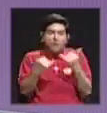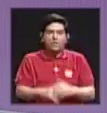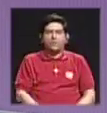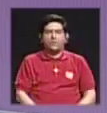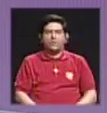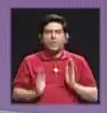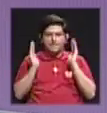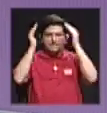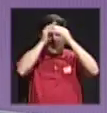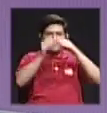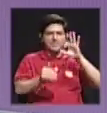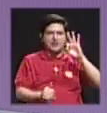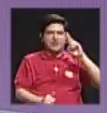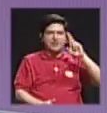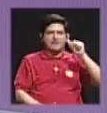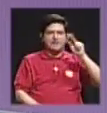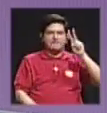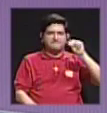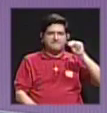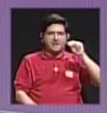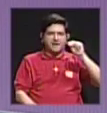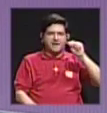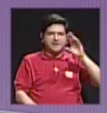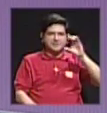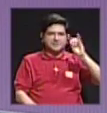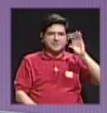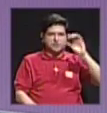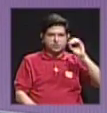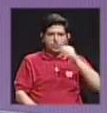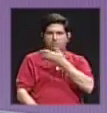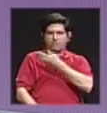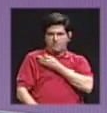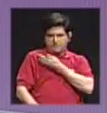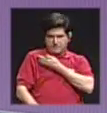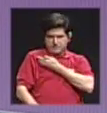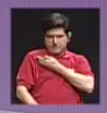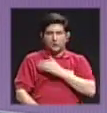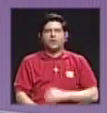de Francisco, del Papa Francisco, y hace ese tipo de declaraciones